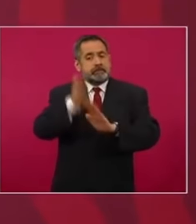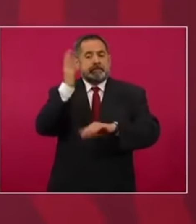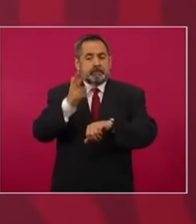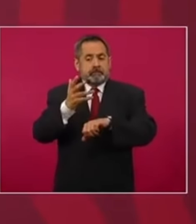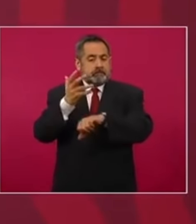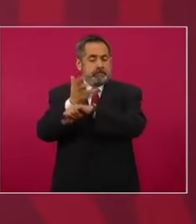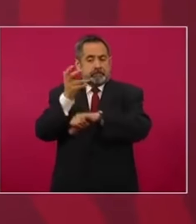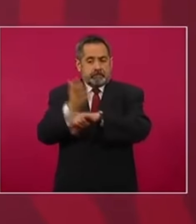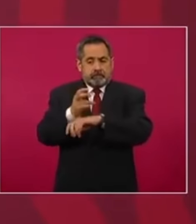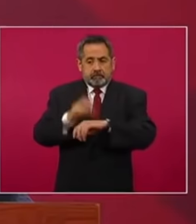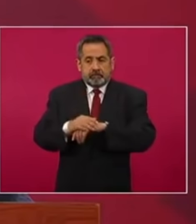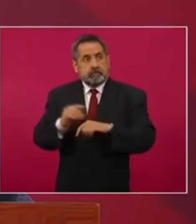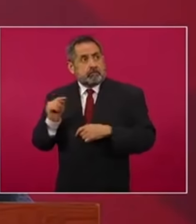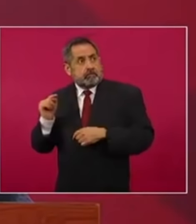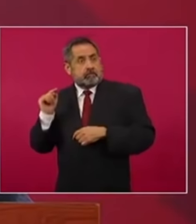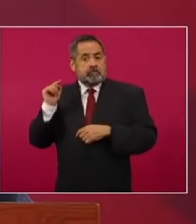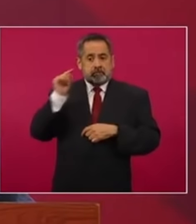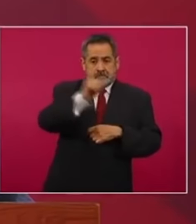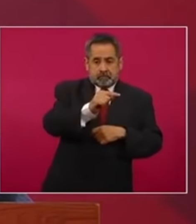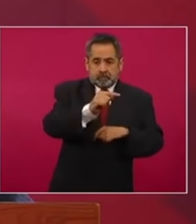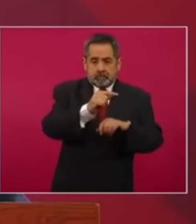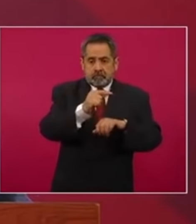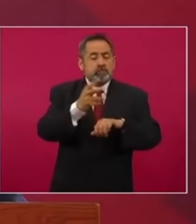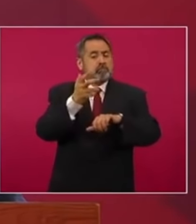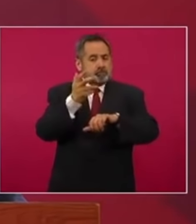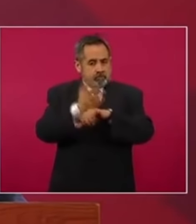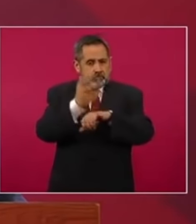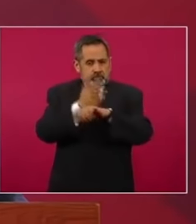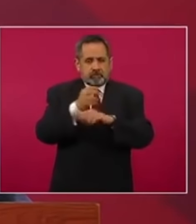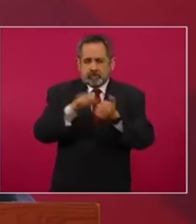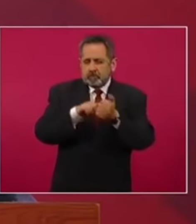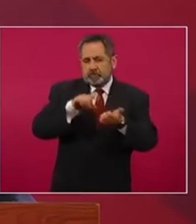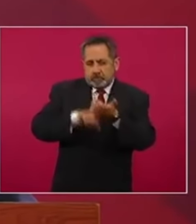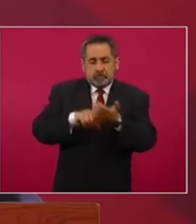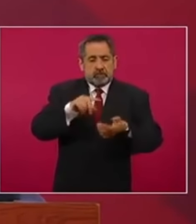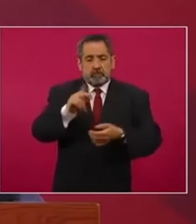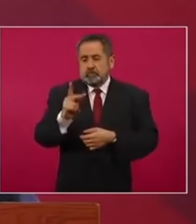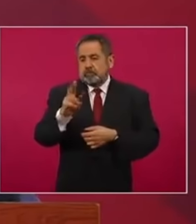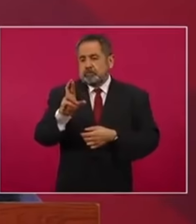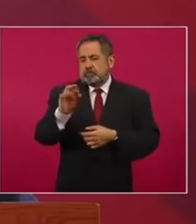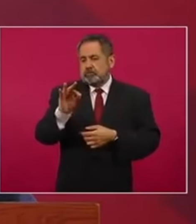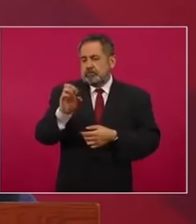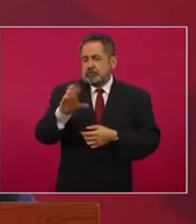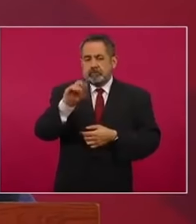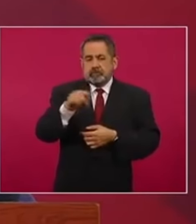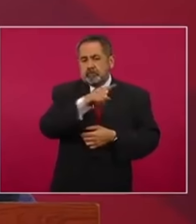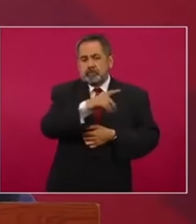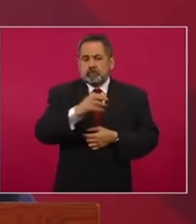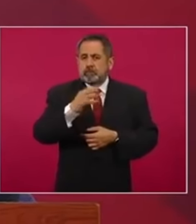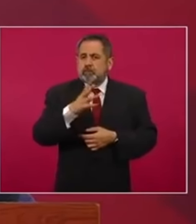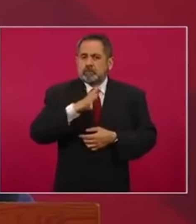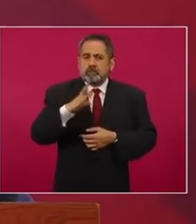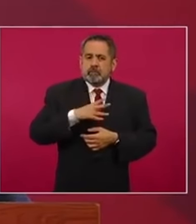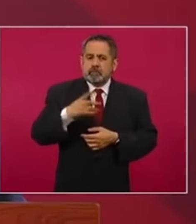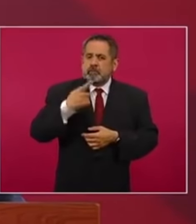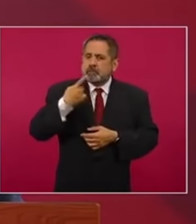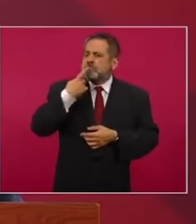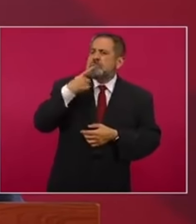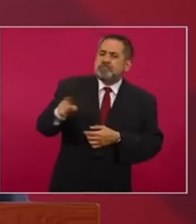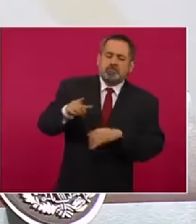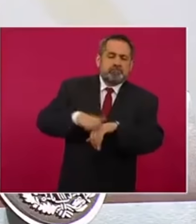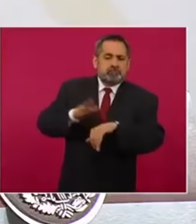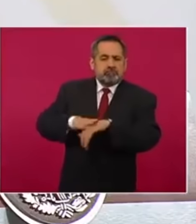y en los Estados Unidos, aunque hay agencias como la Profeco, no está muy acostumbrada las personas a